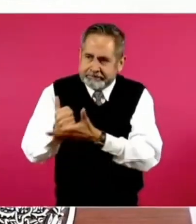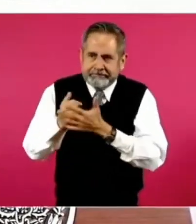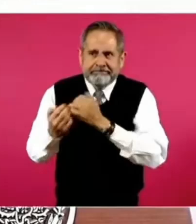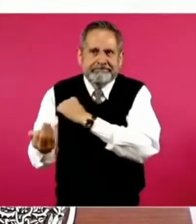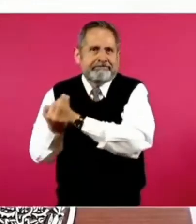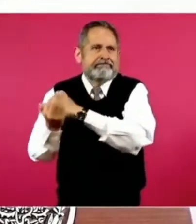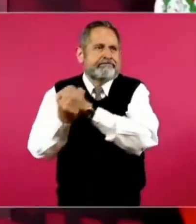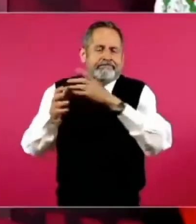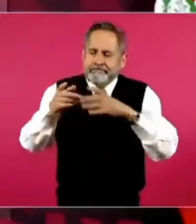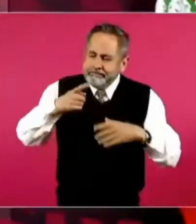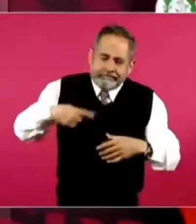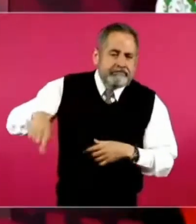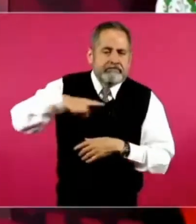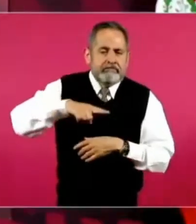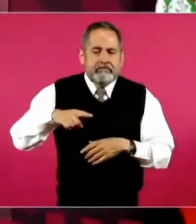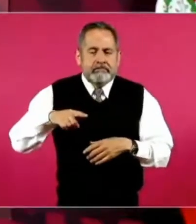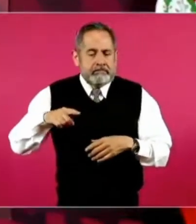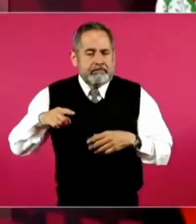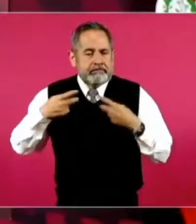o en el gobierno.